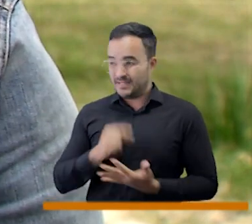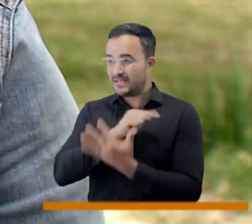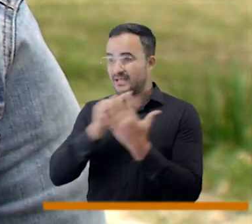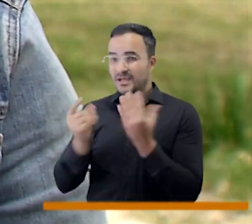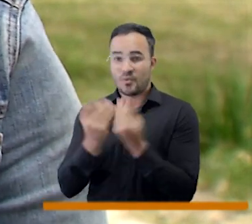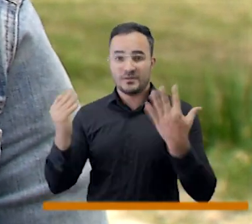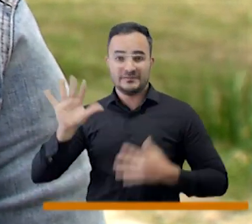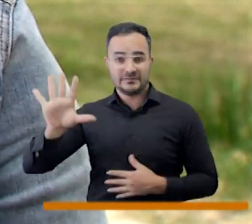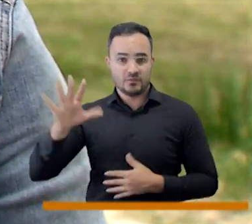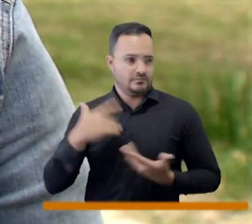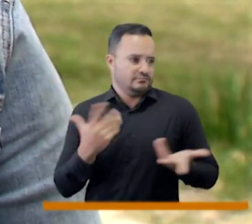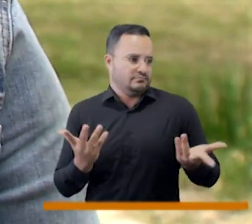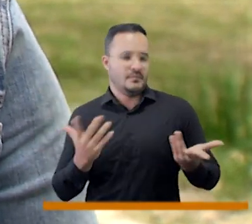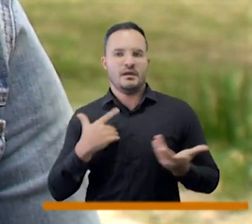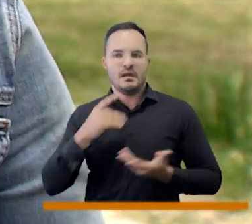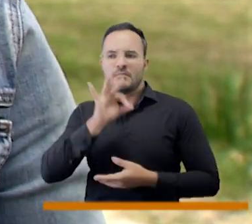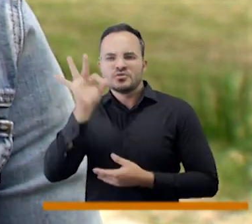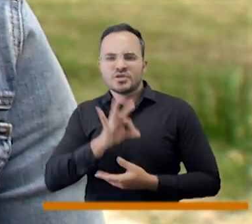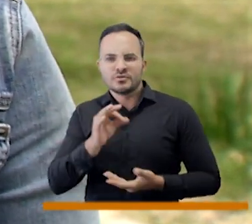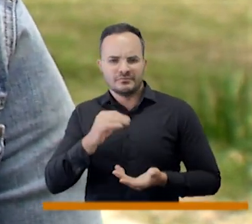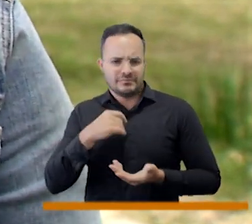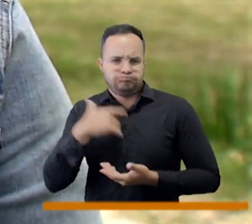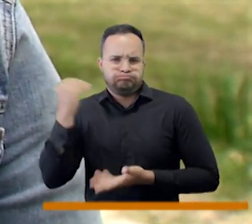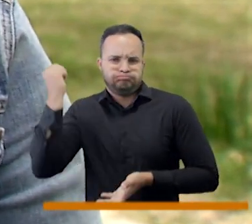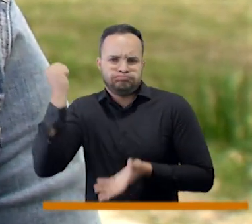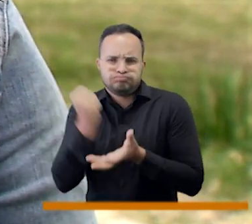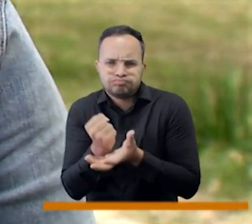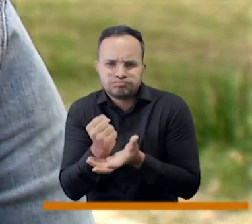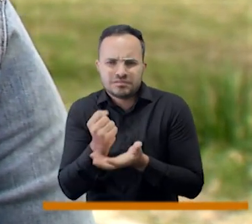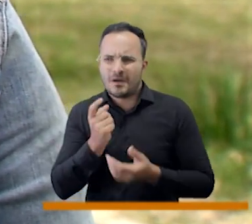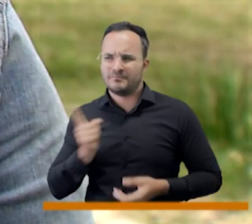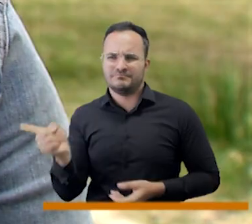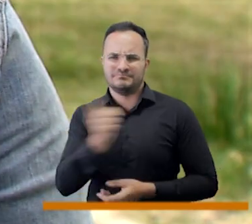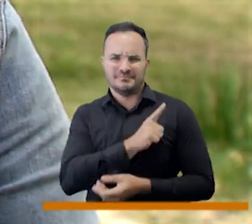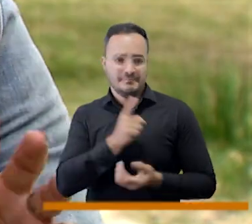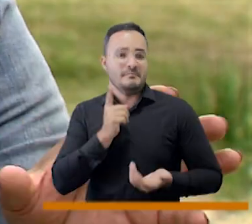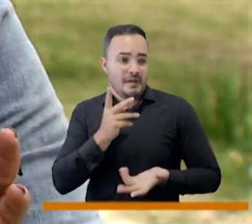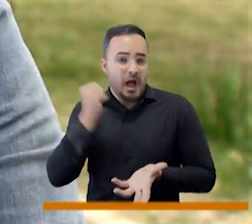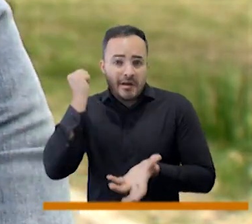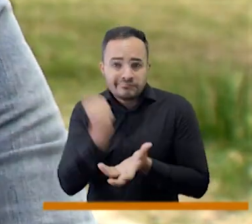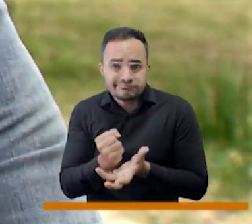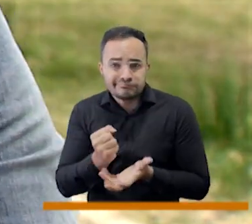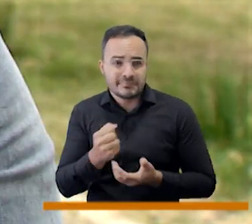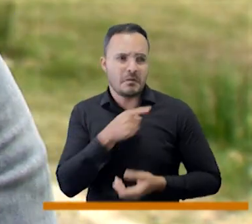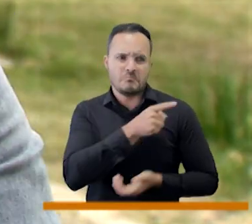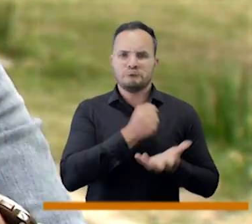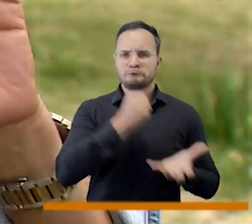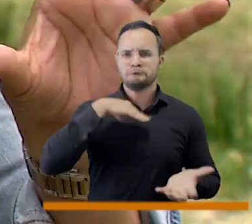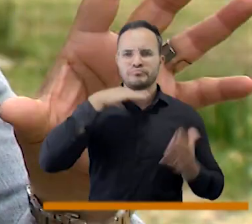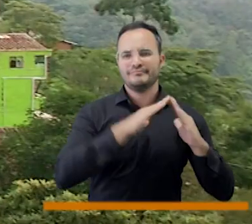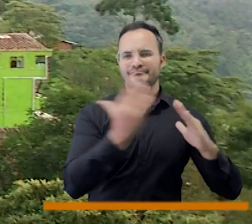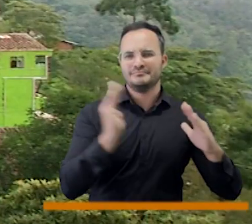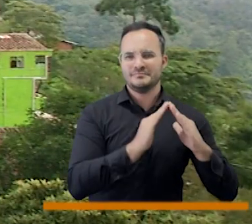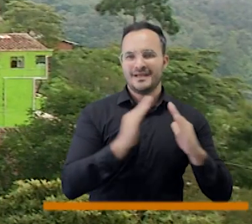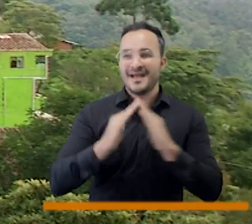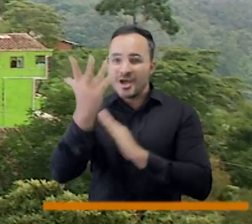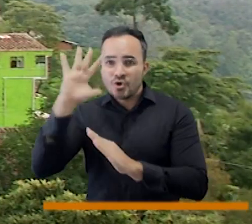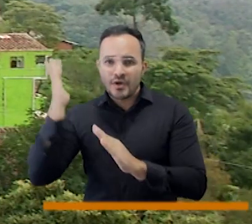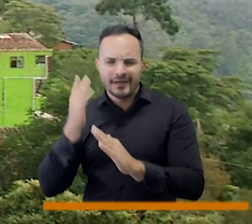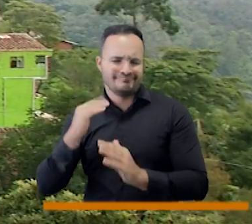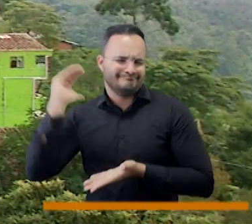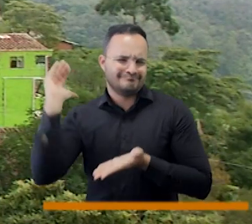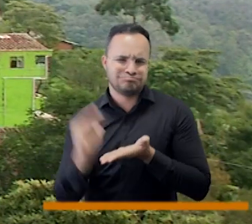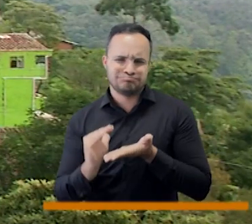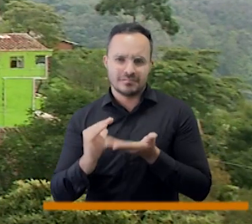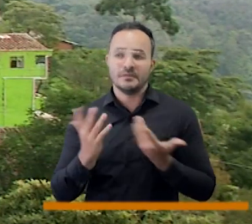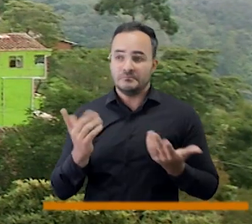de las comunas, ese 70%, y por tanto hay unas afectaciones grandísimas con, yo lo llamo, un usufructo que hace el urbano en lo